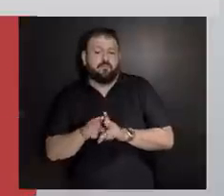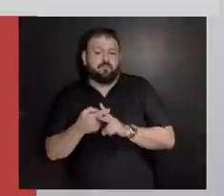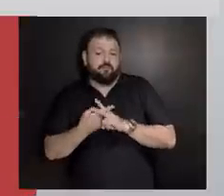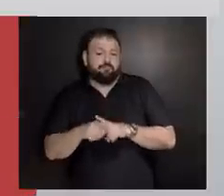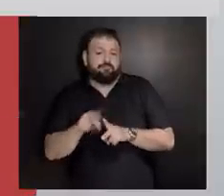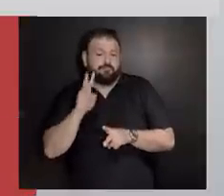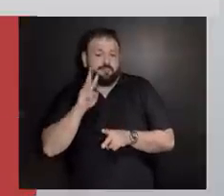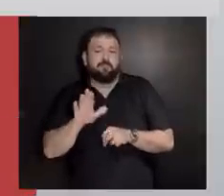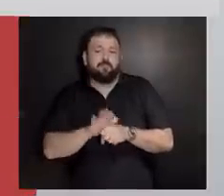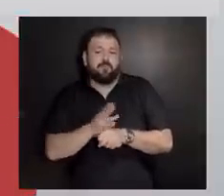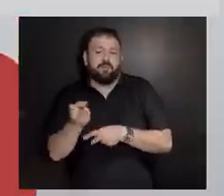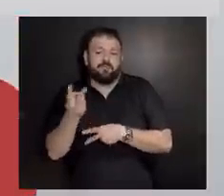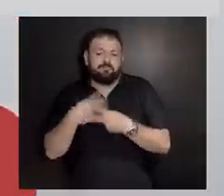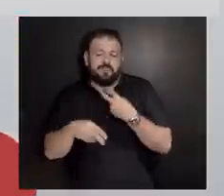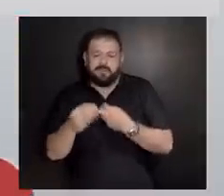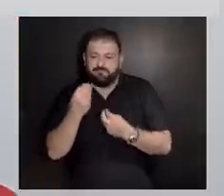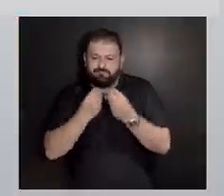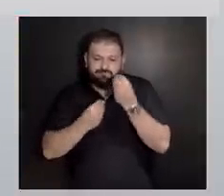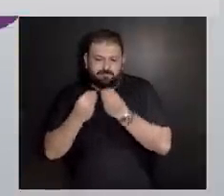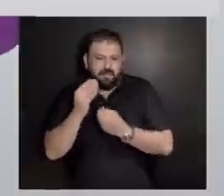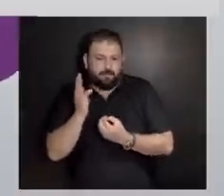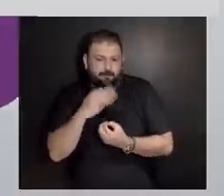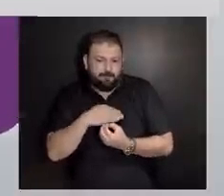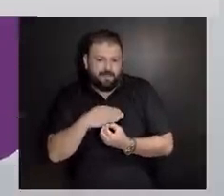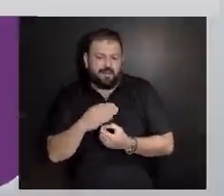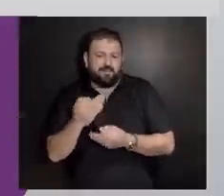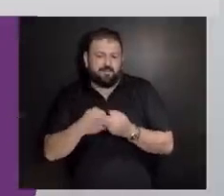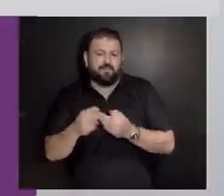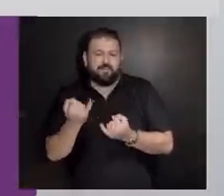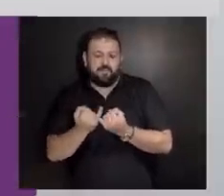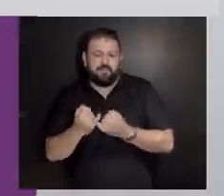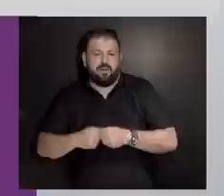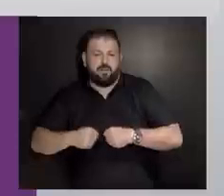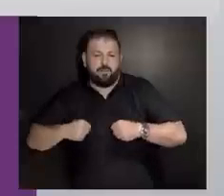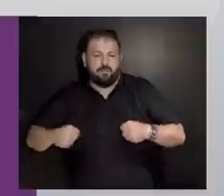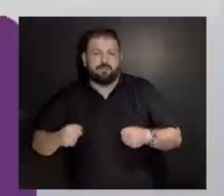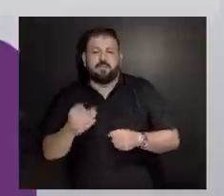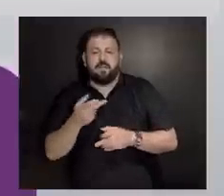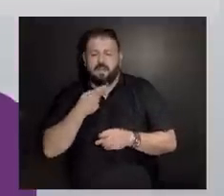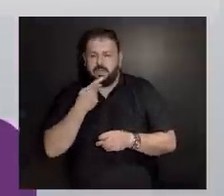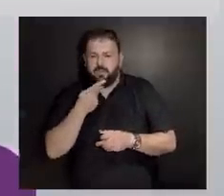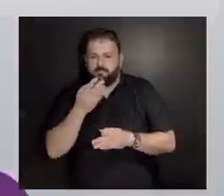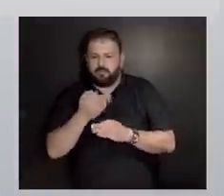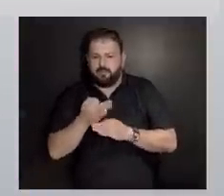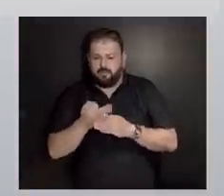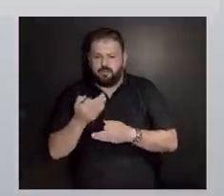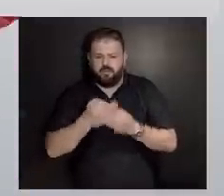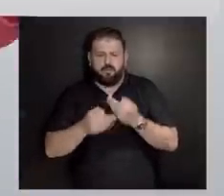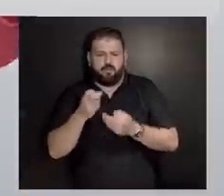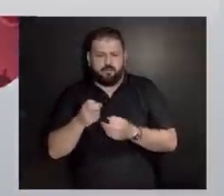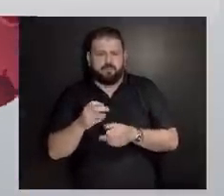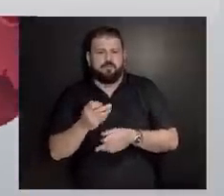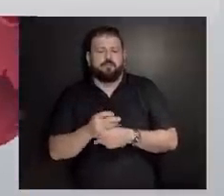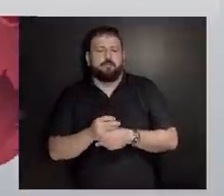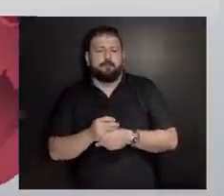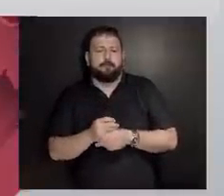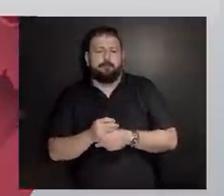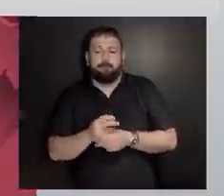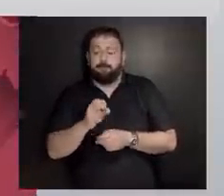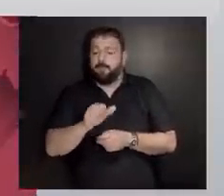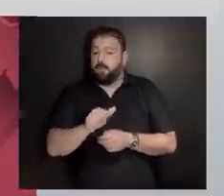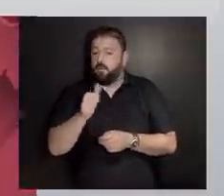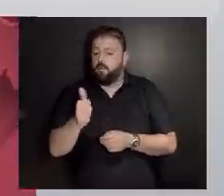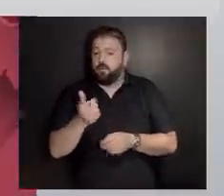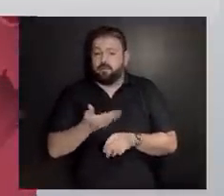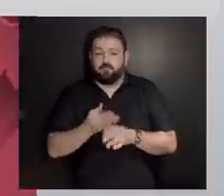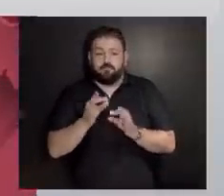mala alimentación o la obesidad, ¿no? Que bueno, vamos a hablar un poquito después de los tratamientos. Y otra muy